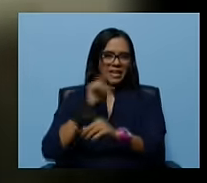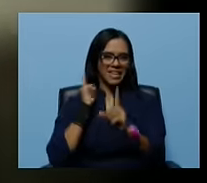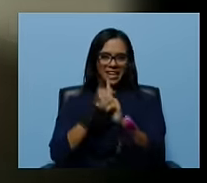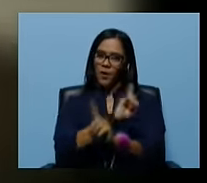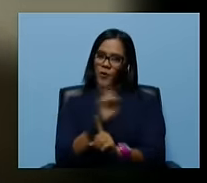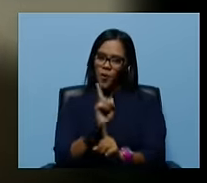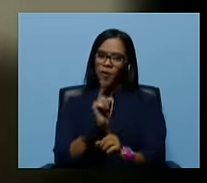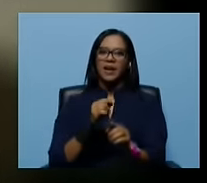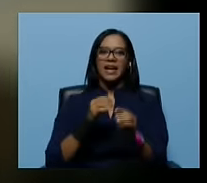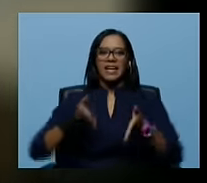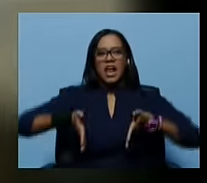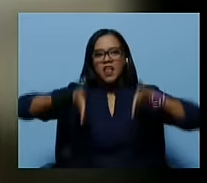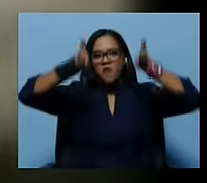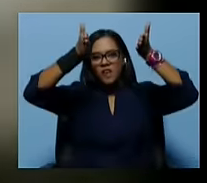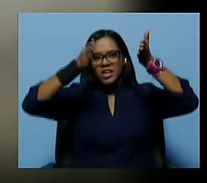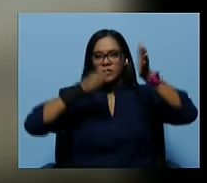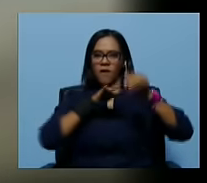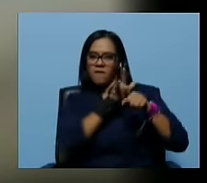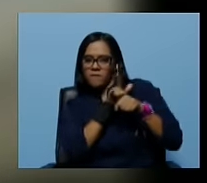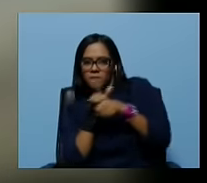por entre los edificios.